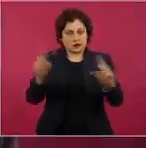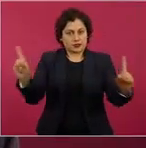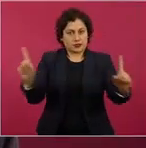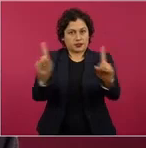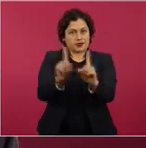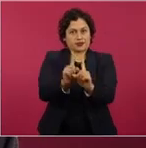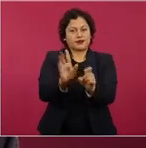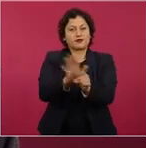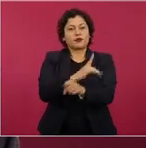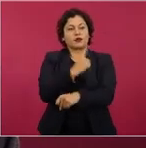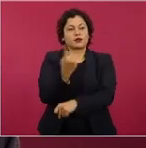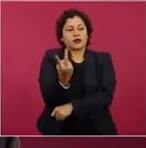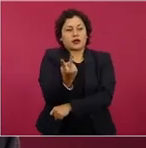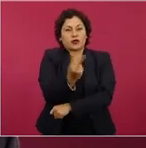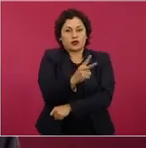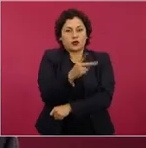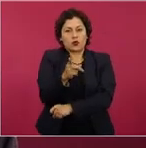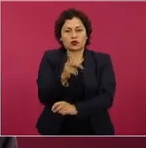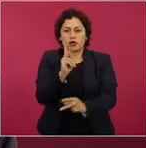colectivo